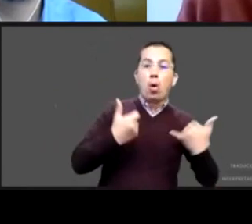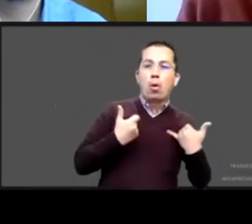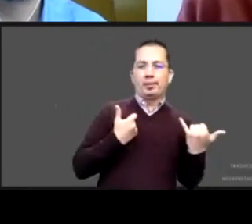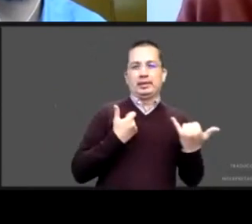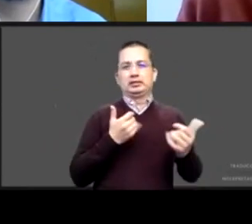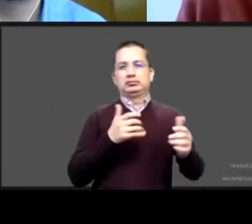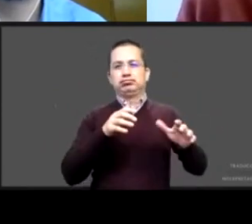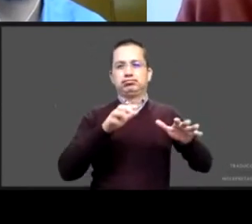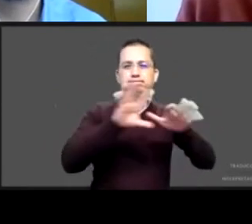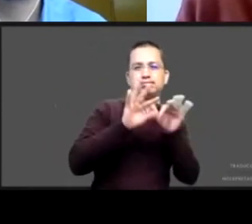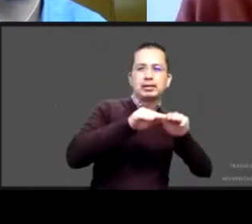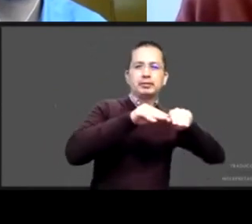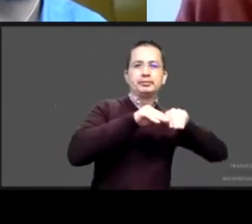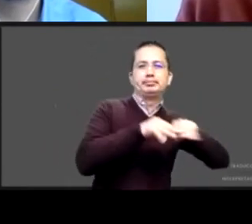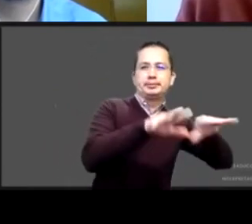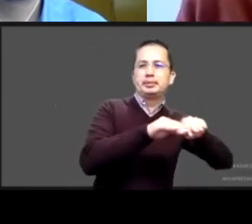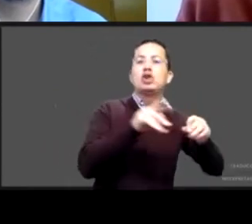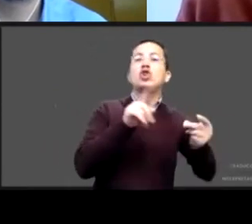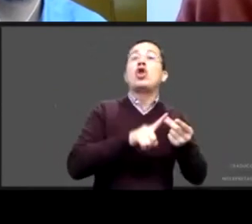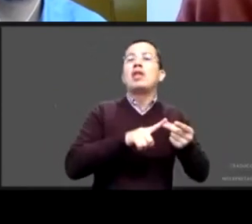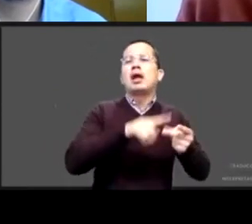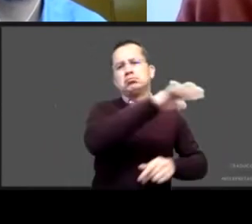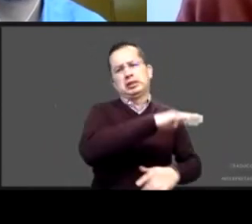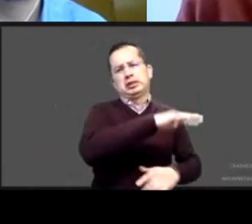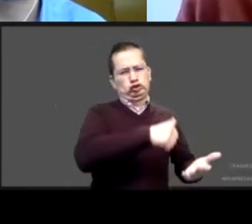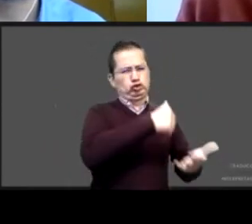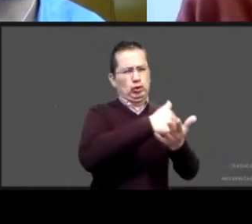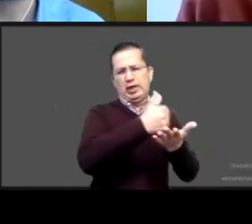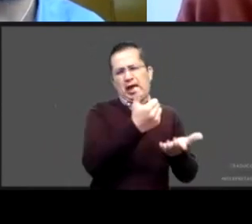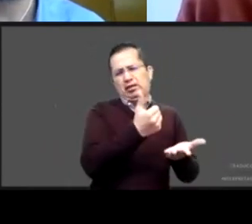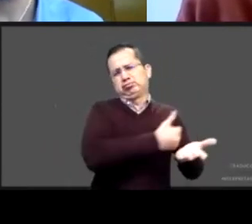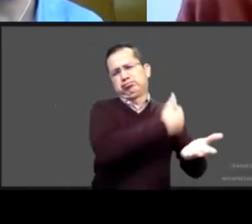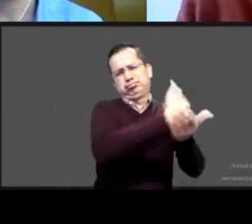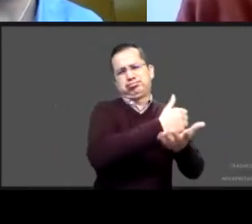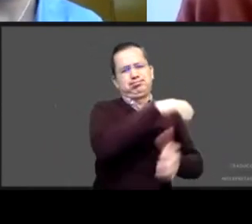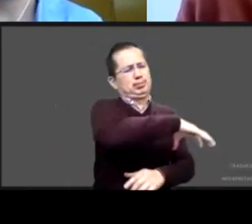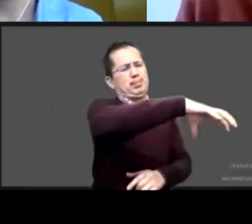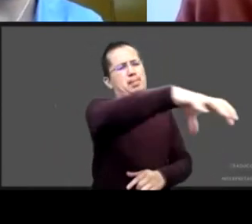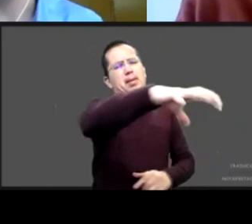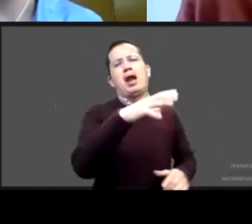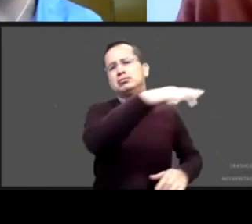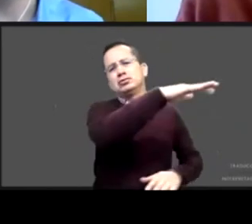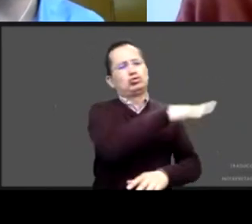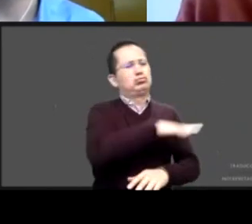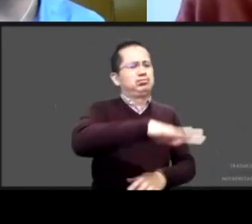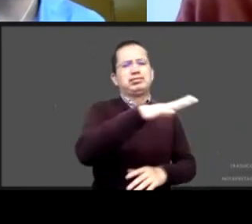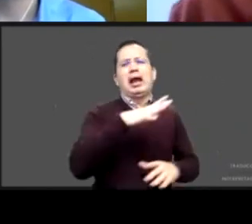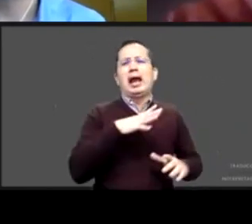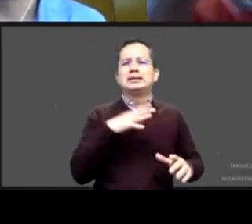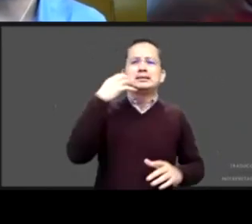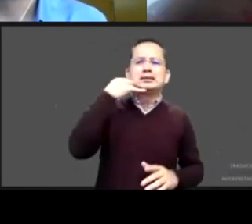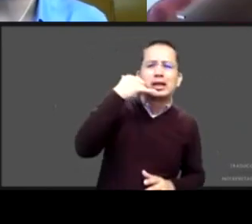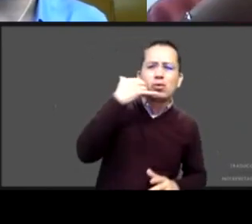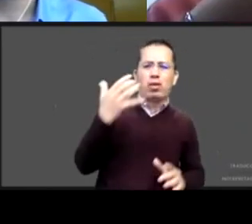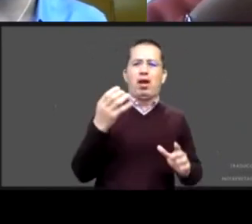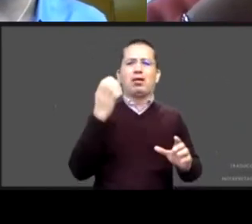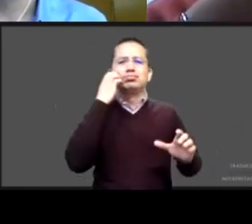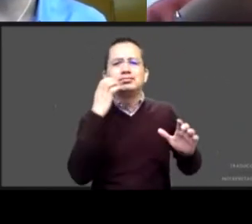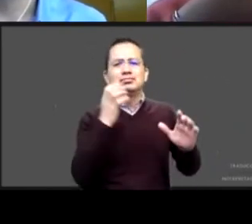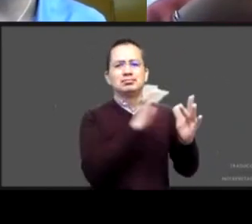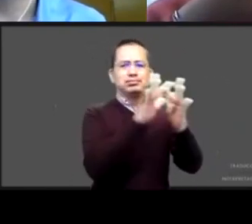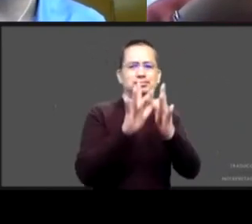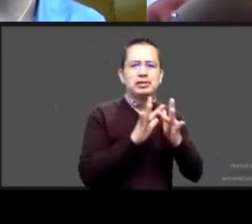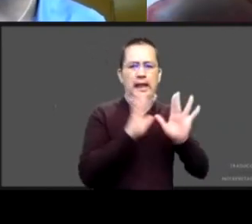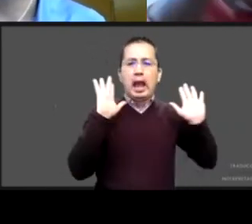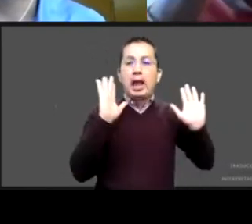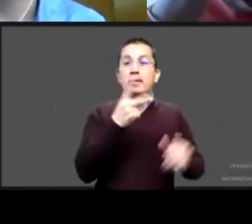celular, acceso a internet, etcétera, pues estos esfuerzos que se están haciendo para las comunidades indígenas tiene que ver en el